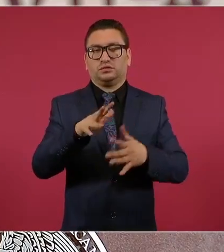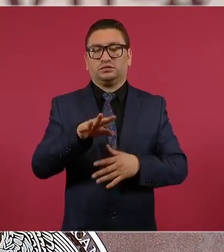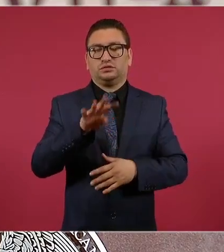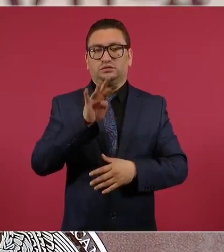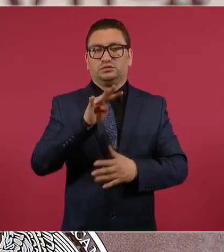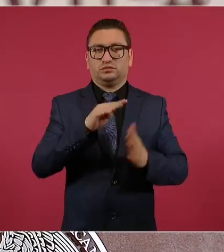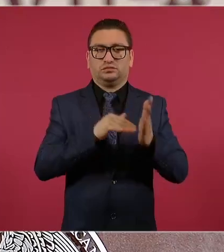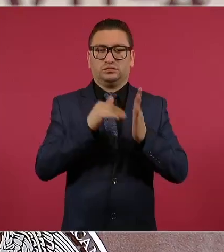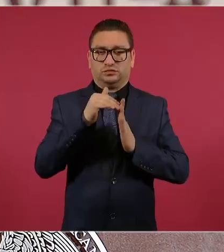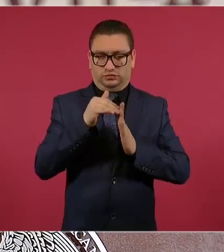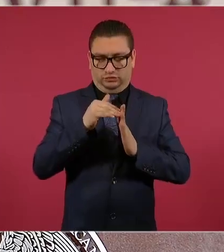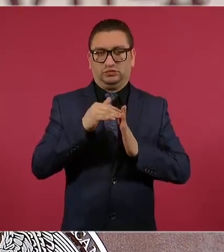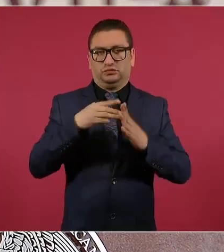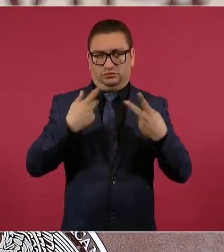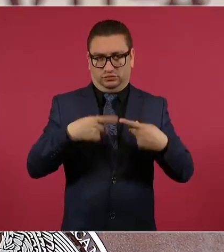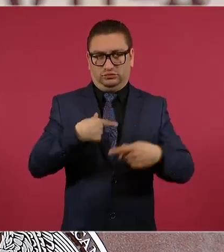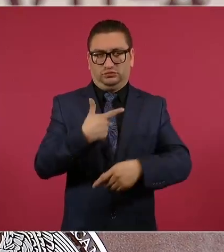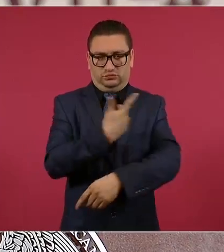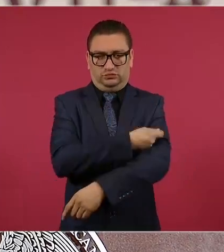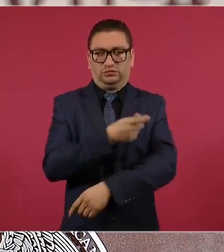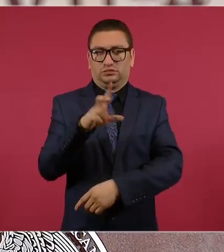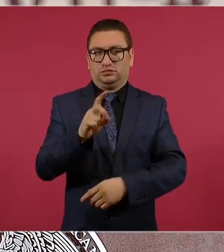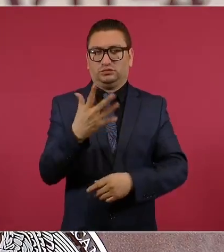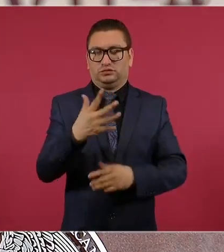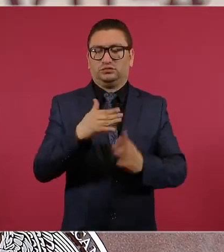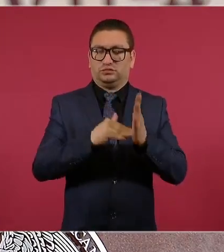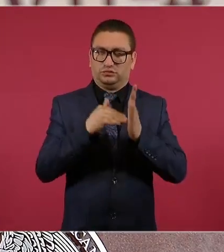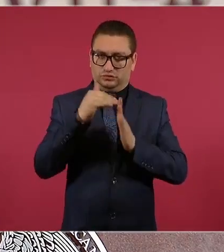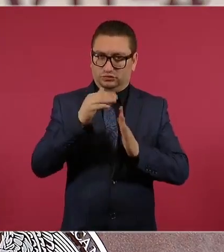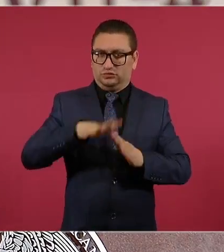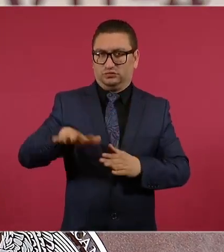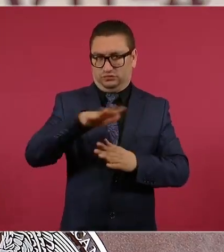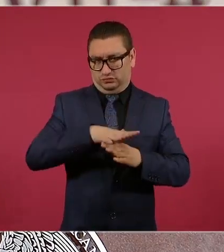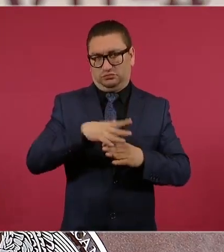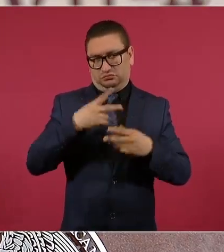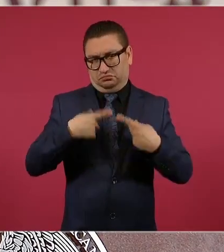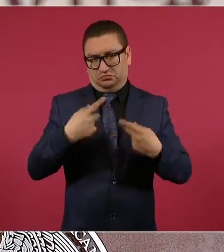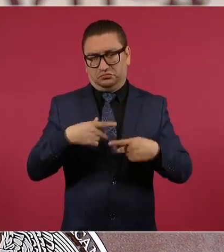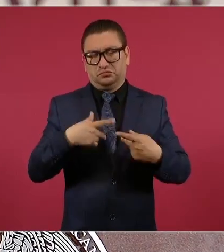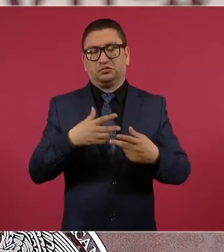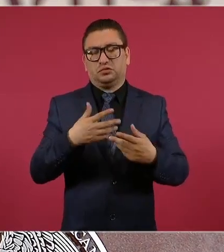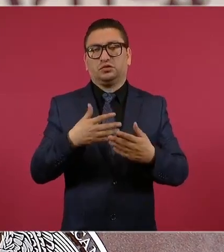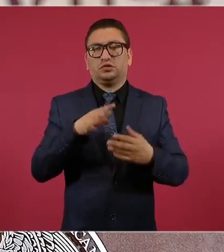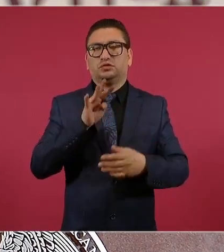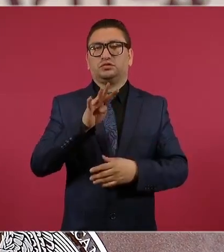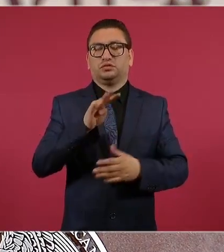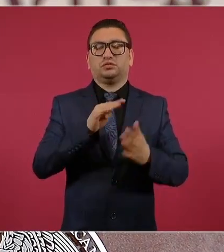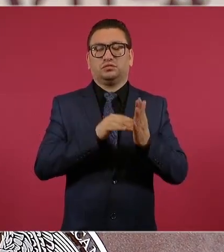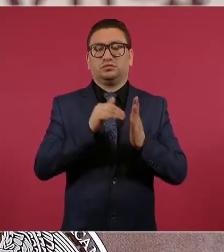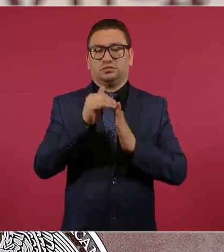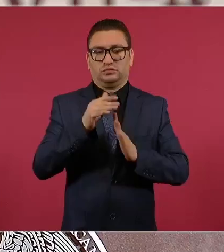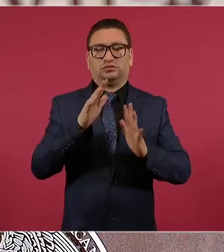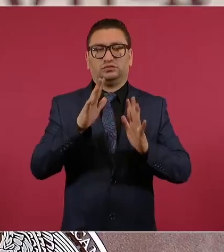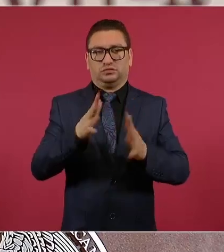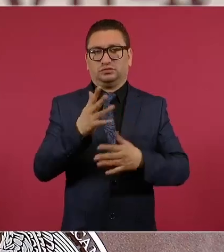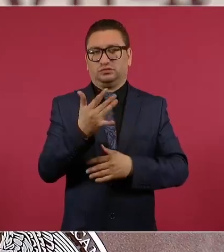19 millones aplicadas. De los 35 millones que tenemos como venta, se han aplicado 19 millones, esto